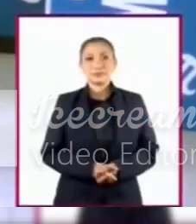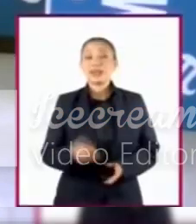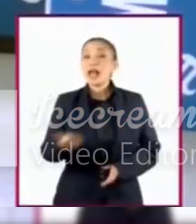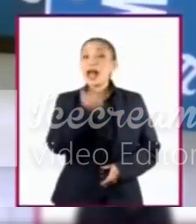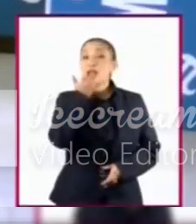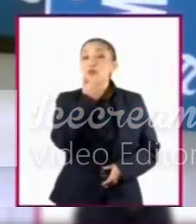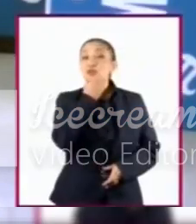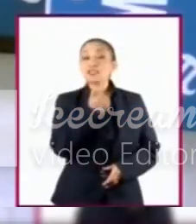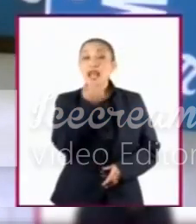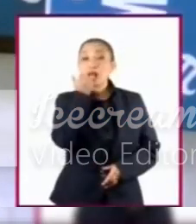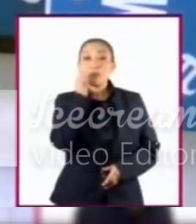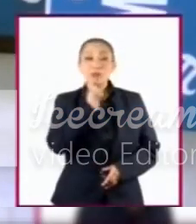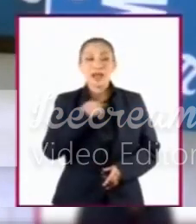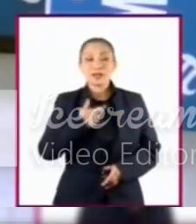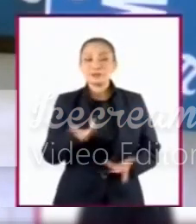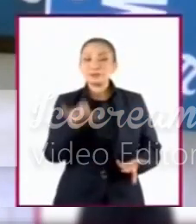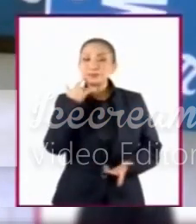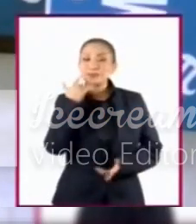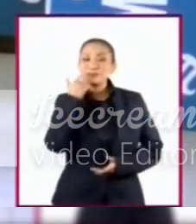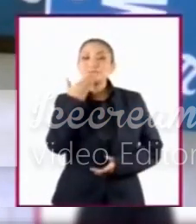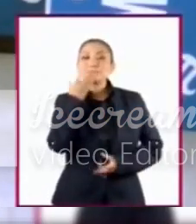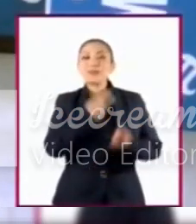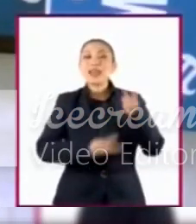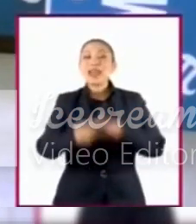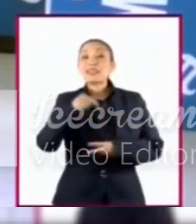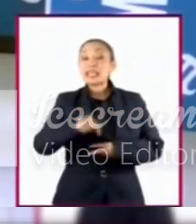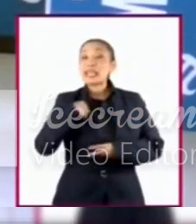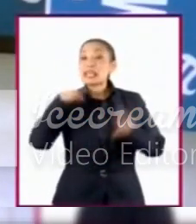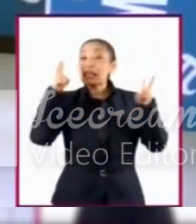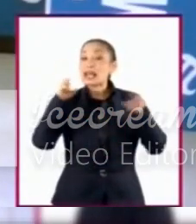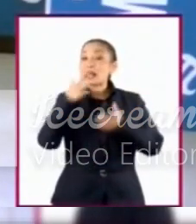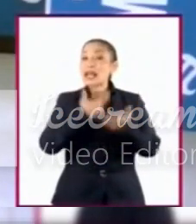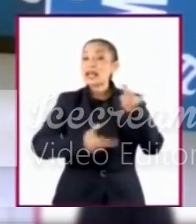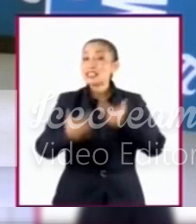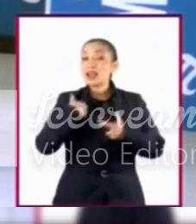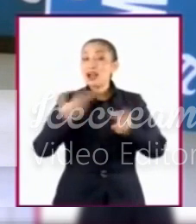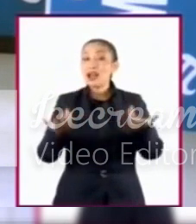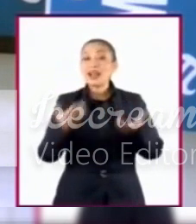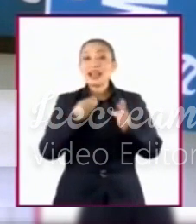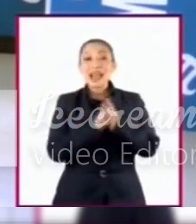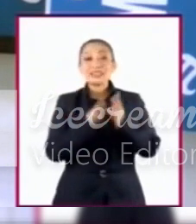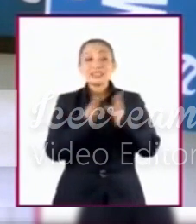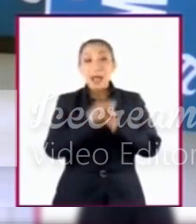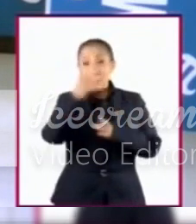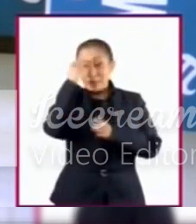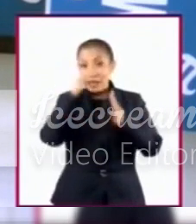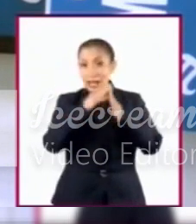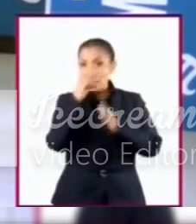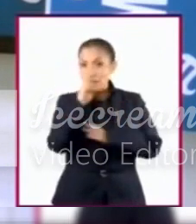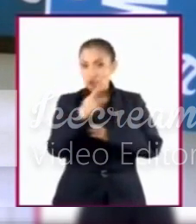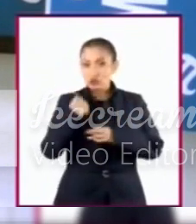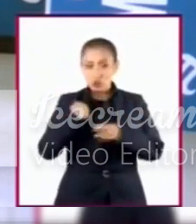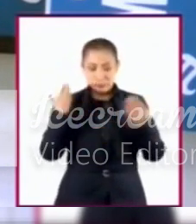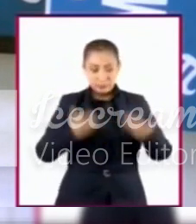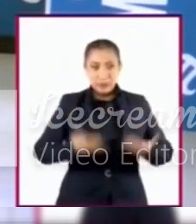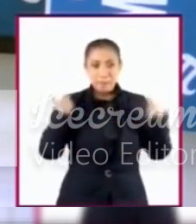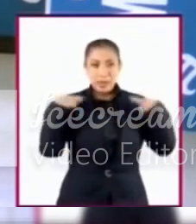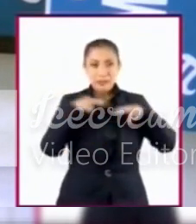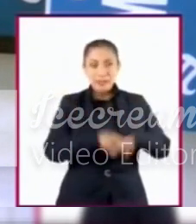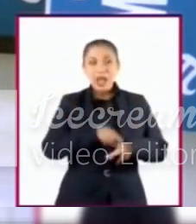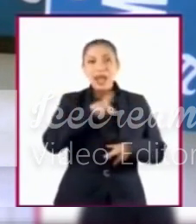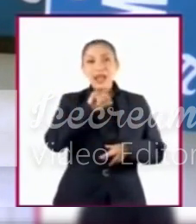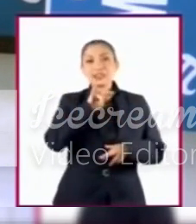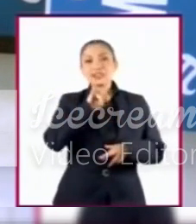Alumnos y alumnas, reciban la más cordial bienvenida a Regreso a Clases Aprende en Casa 2. Soy la profesora